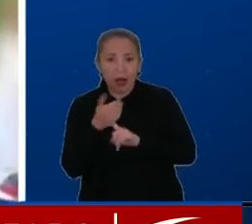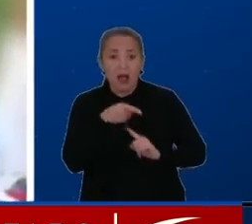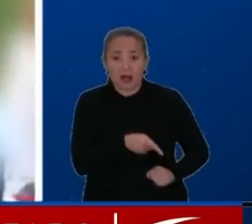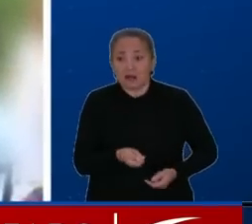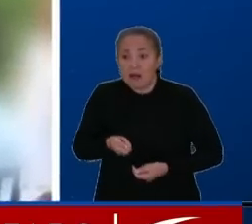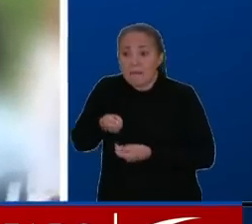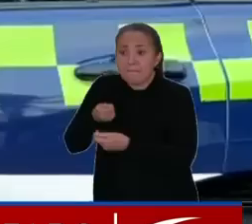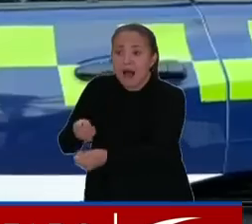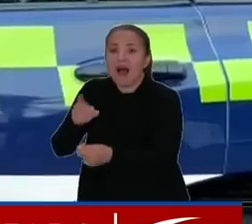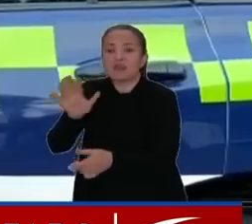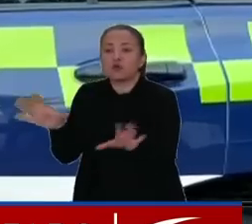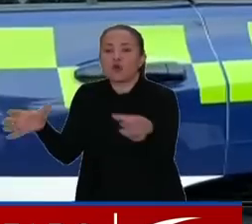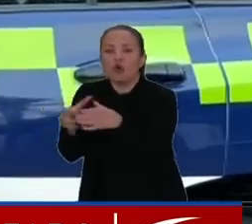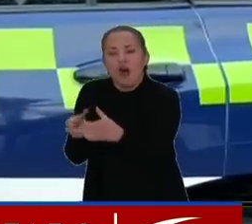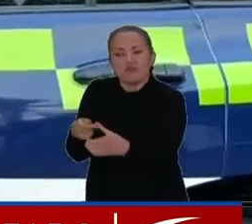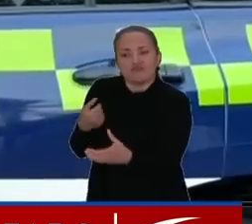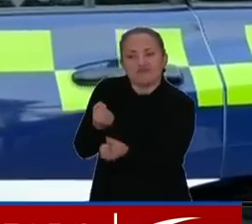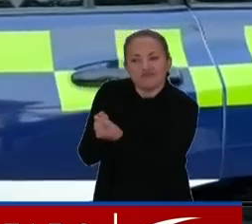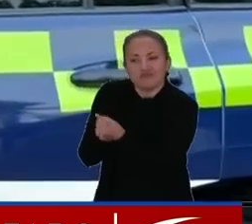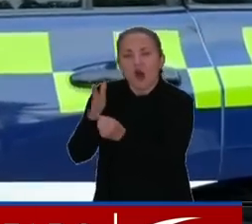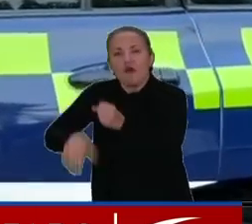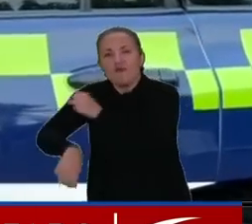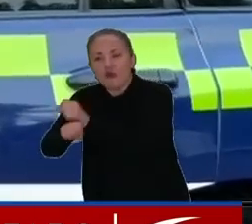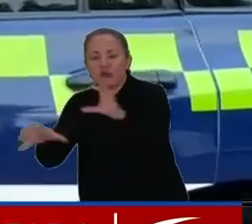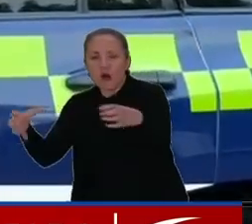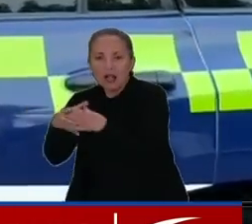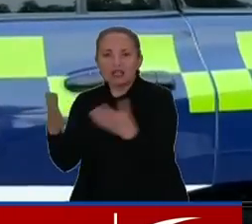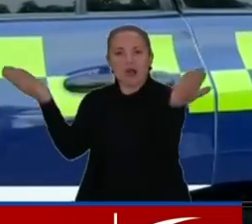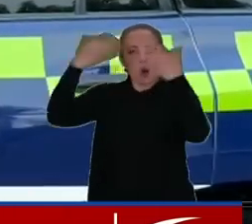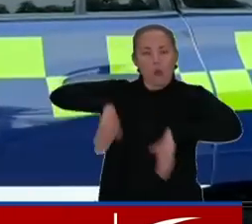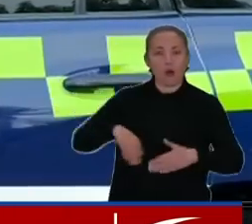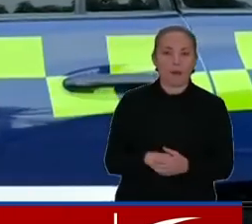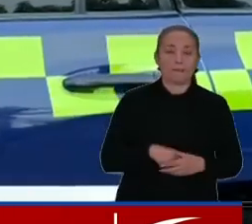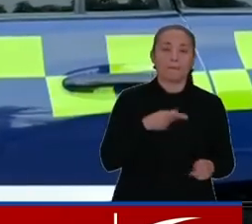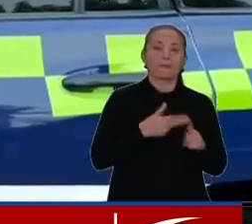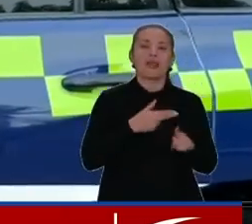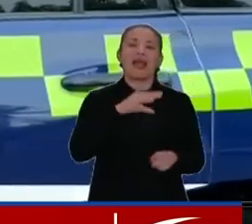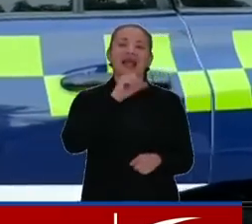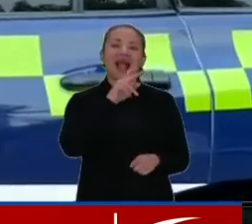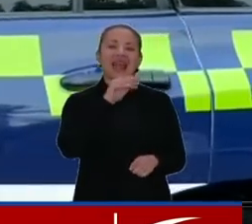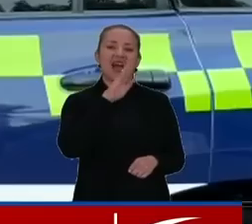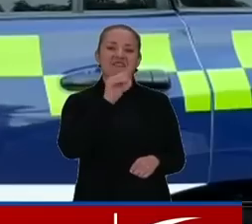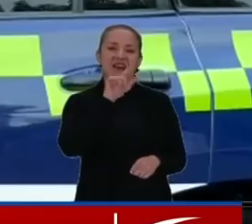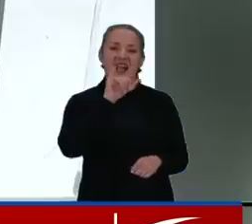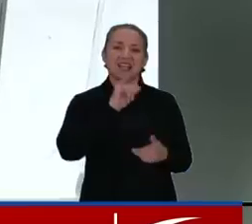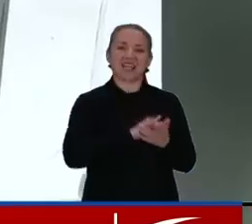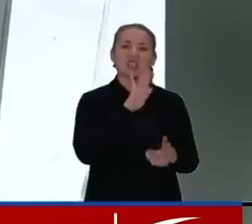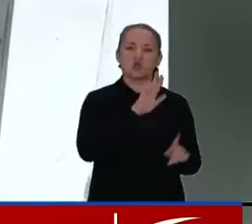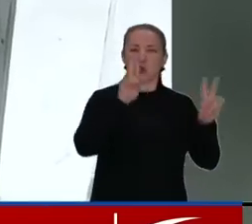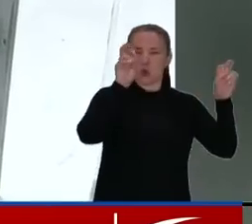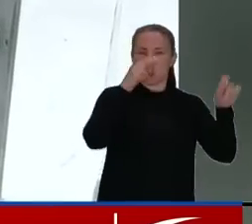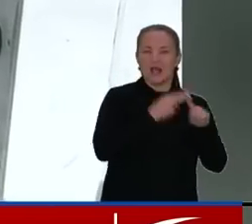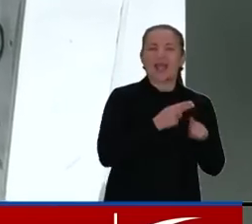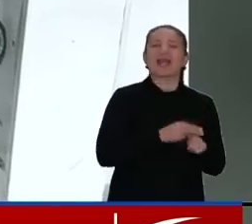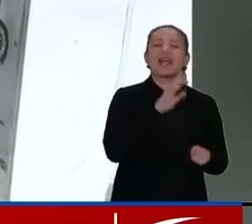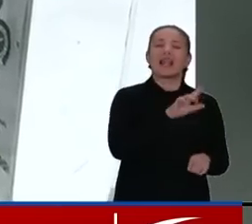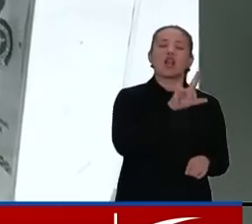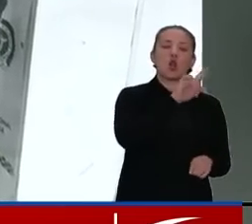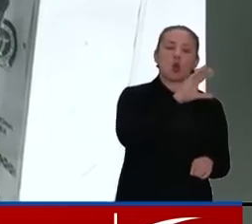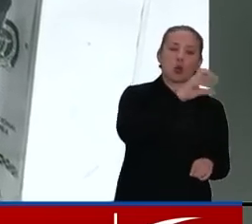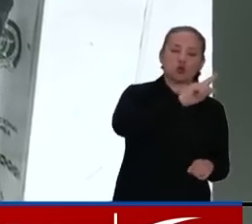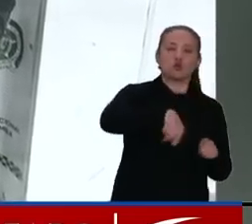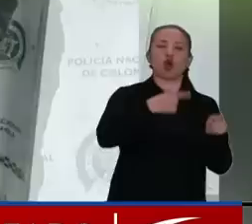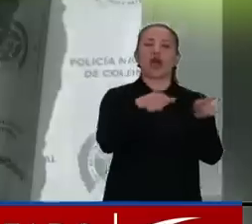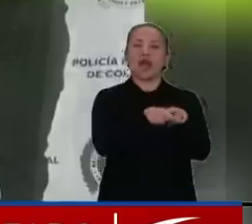de fútbol. Logra la captura por orden judicial de Luis Ángel Carabalí, alias Negro Lucho, y de los hermanos Alex, Víctor y